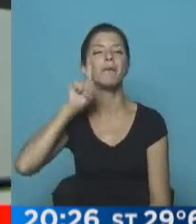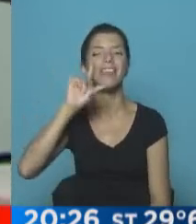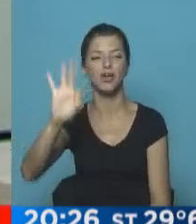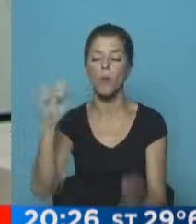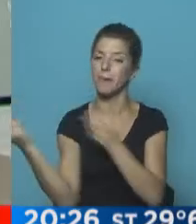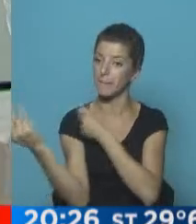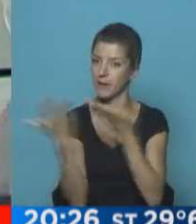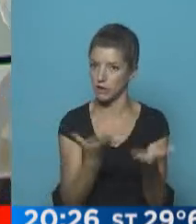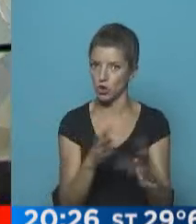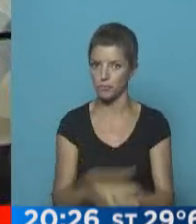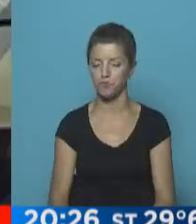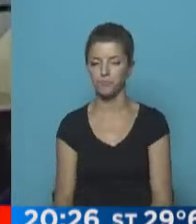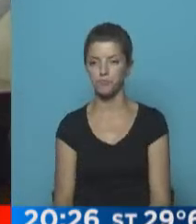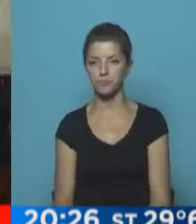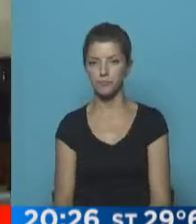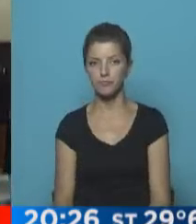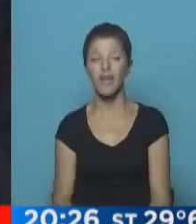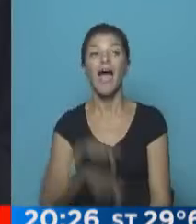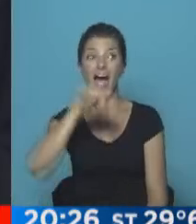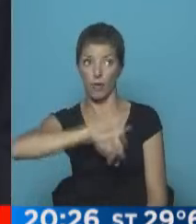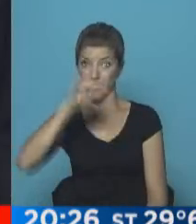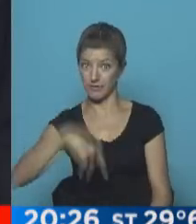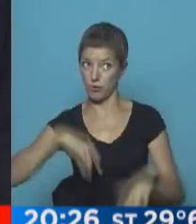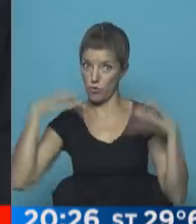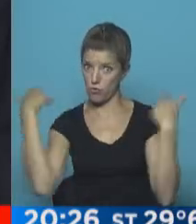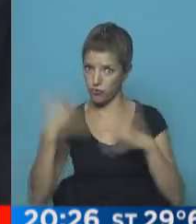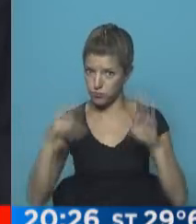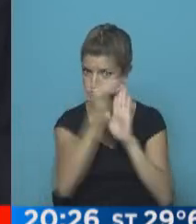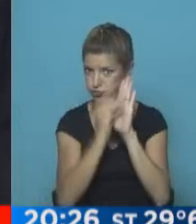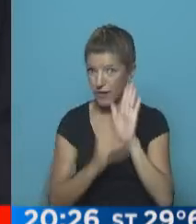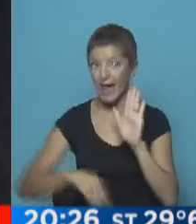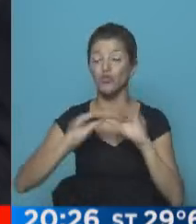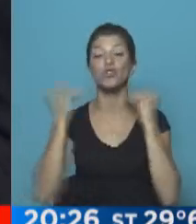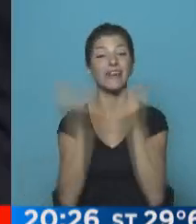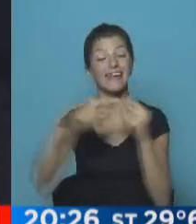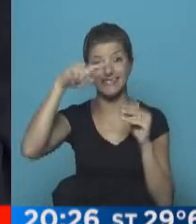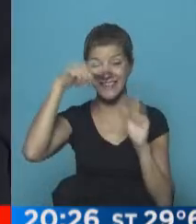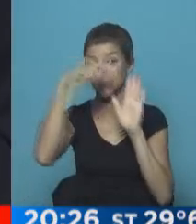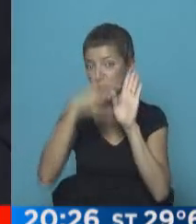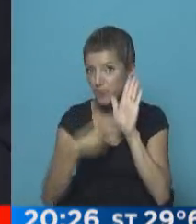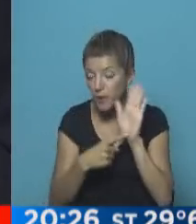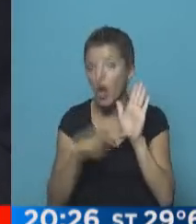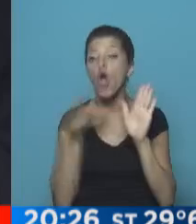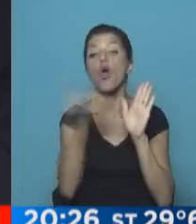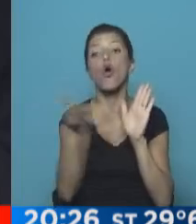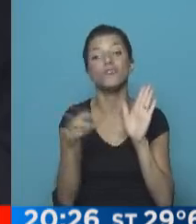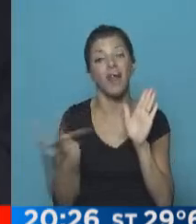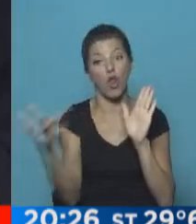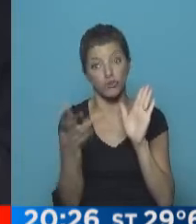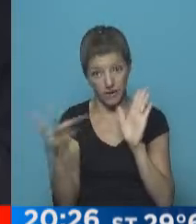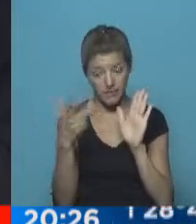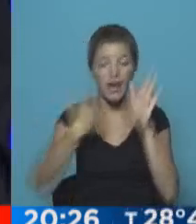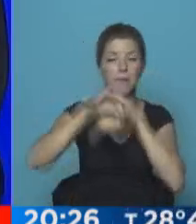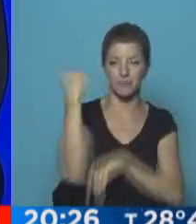bienvenido. Hola, Pablo Silvia. Bueno, ahora sí que son muchas, ¿eh? 7. Al menos 7 investigaciones. La principal sigue siendo la de